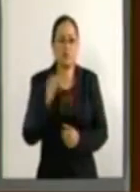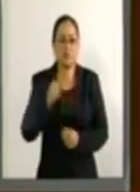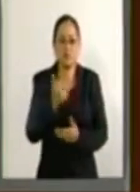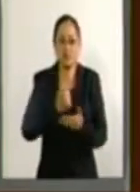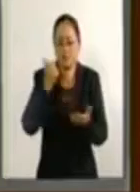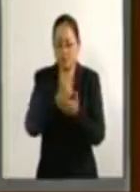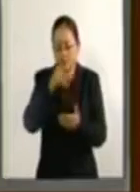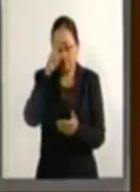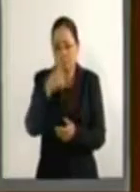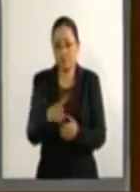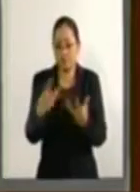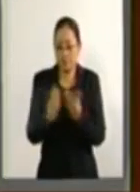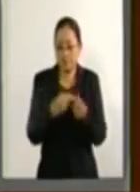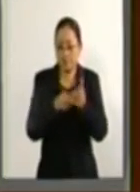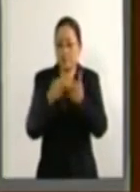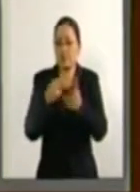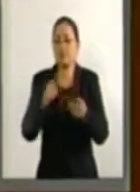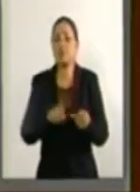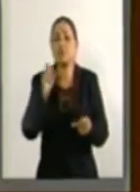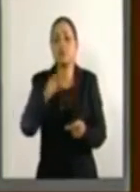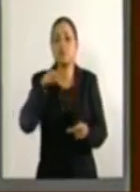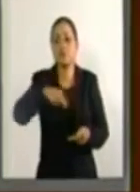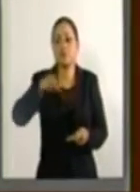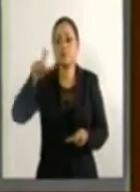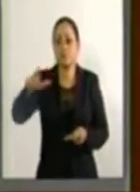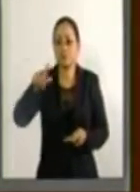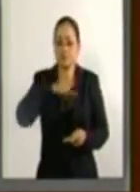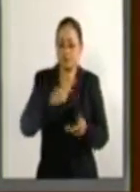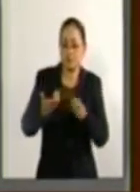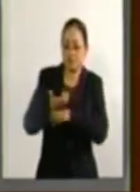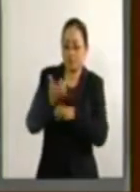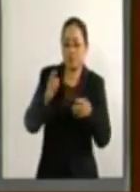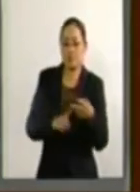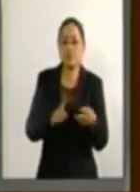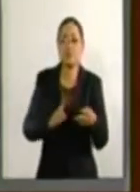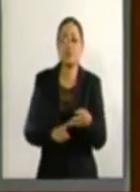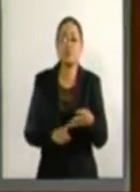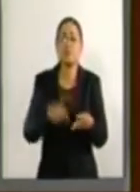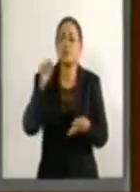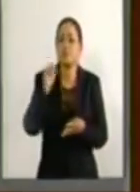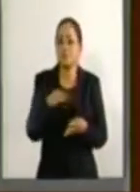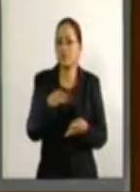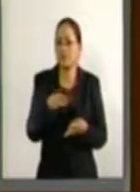de México, con Nuevo León, que es mi estado,